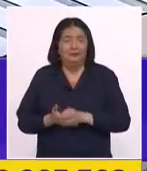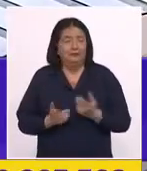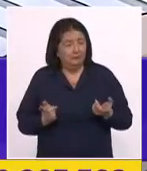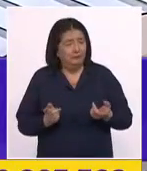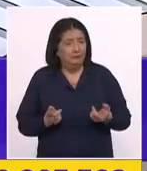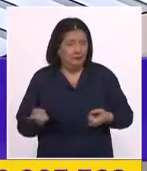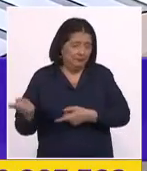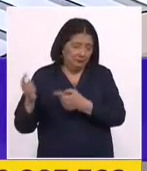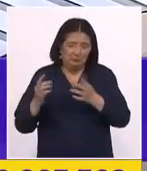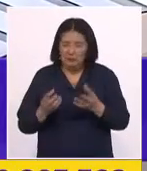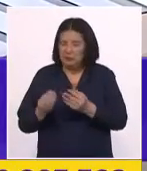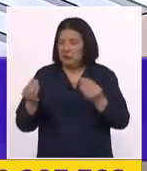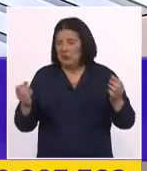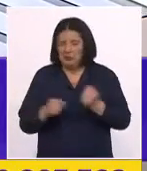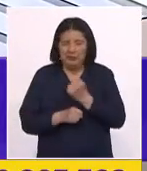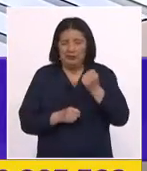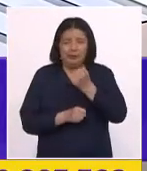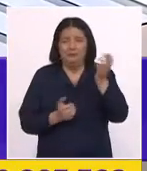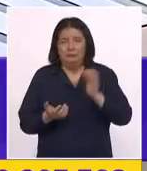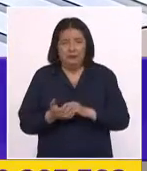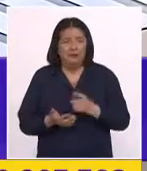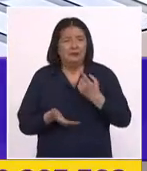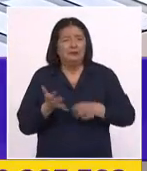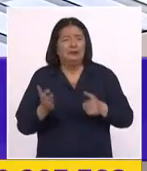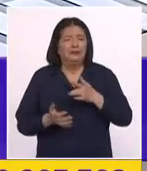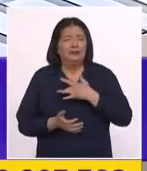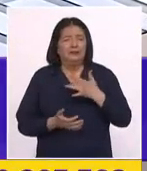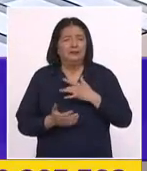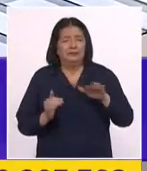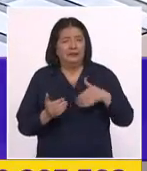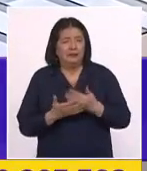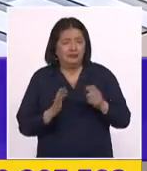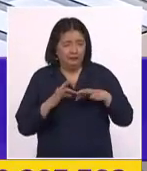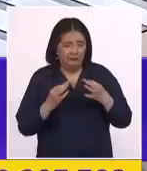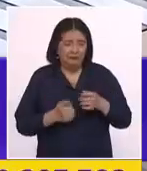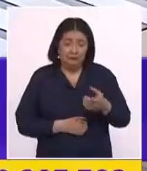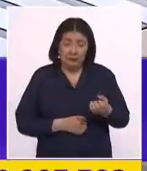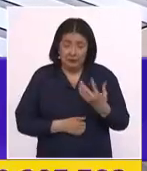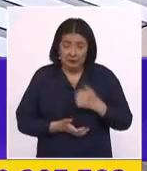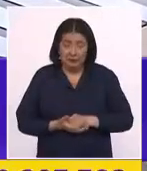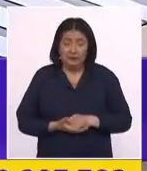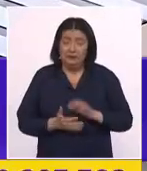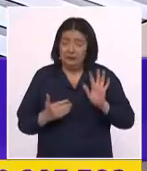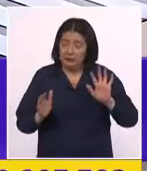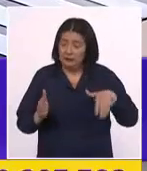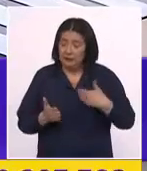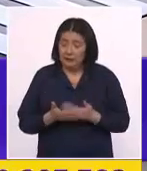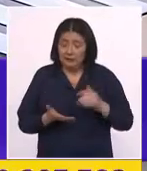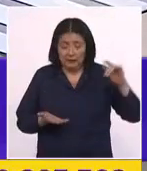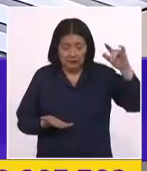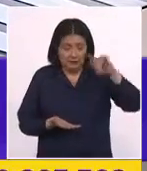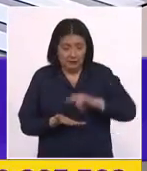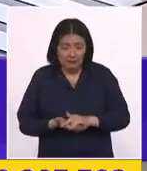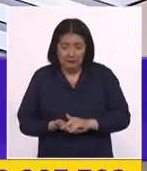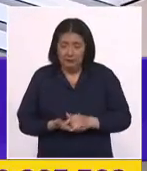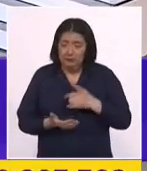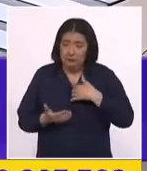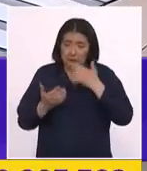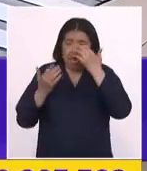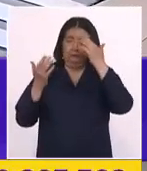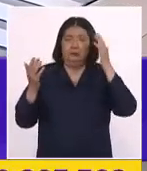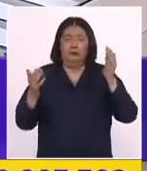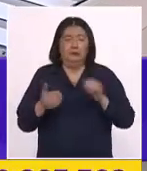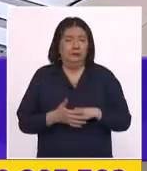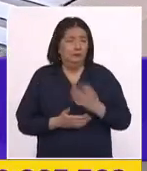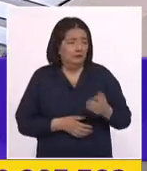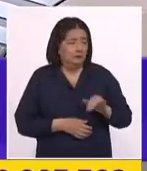vengan muchísimos logros más, pero ¿qué es lo que sentiste con la llegada de tu familia? Tú me decías, llegué al aeropuerto y no me imaginé, creí que iba a